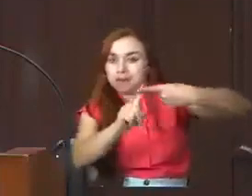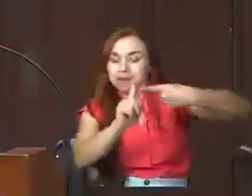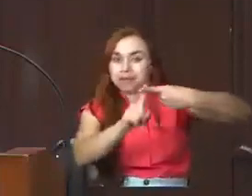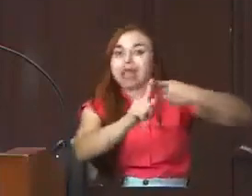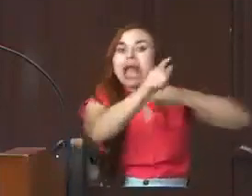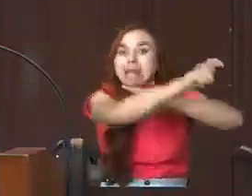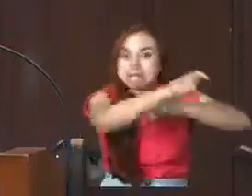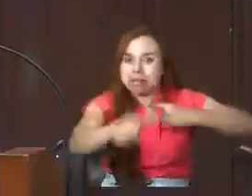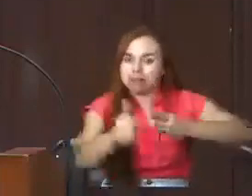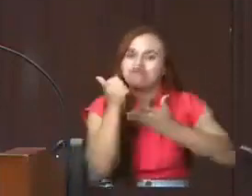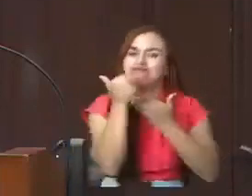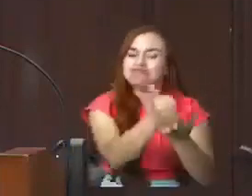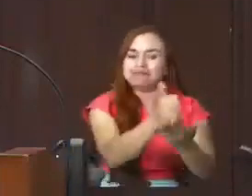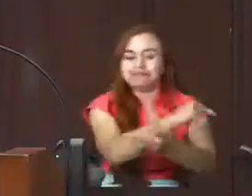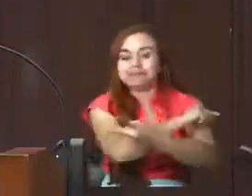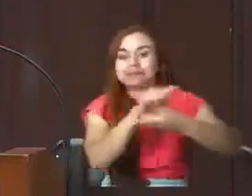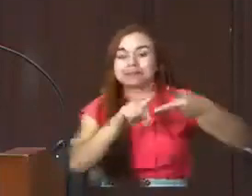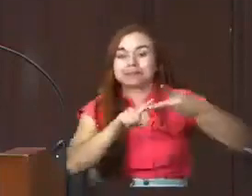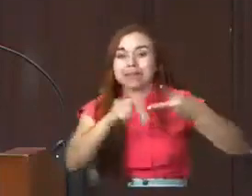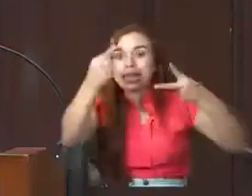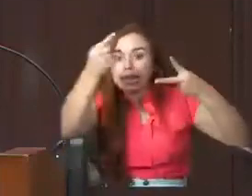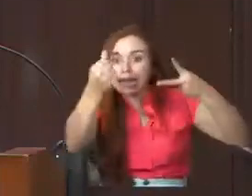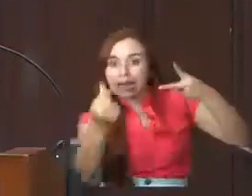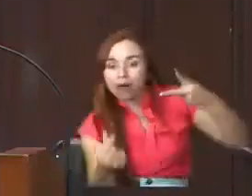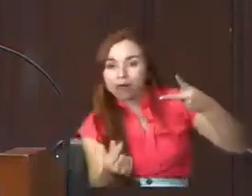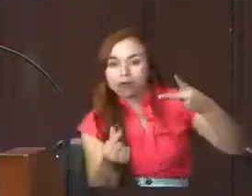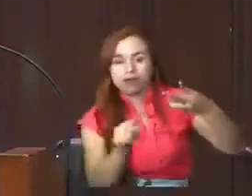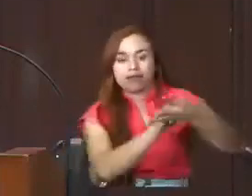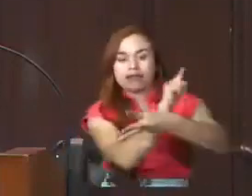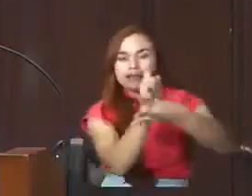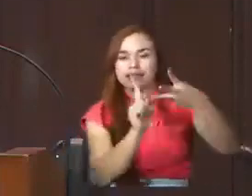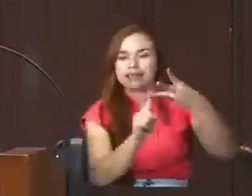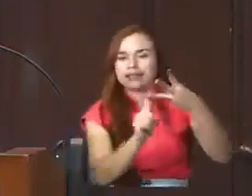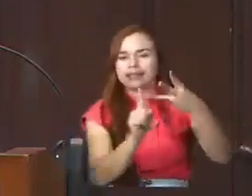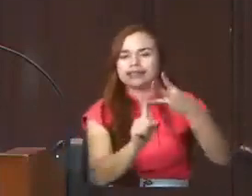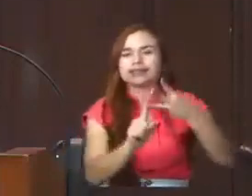económico y administrativo